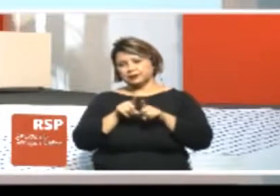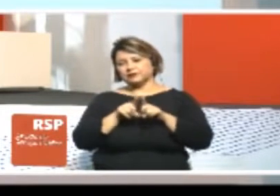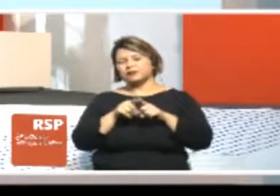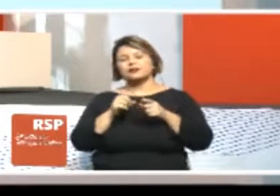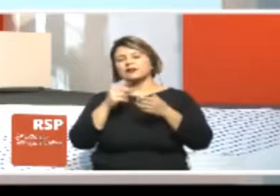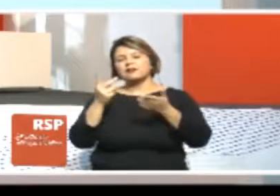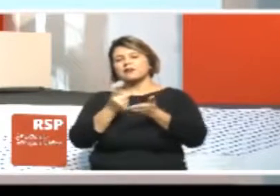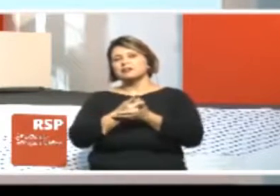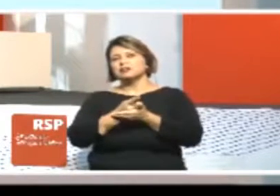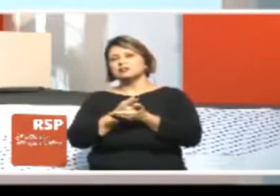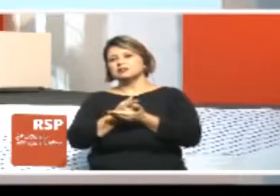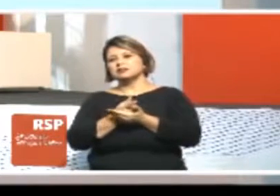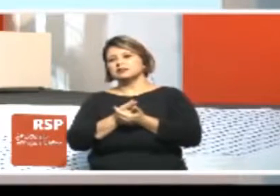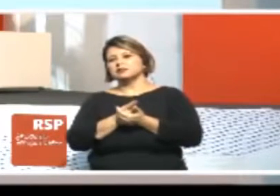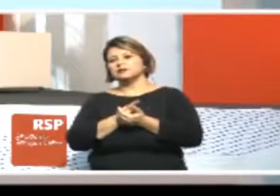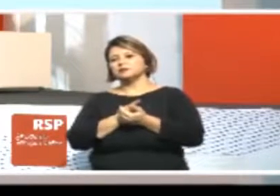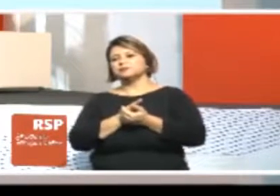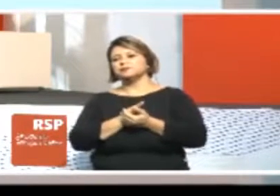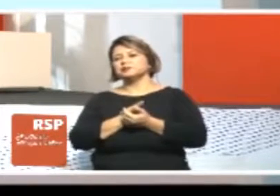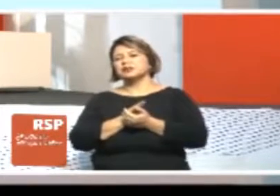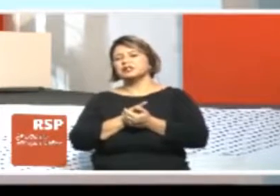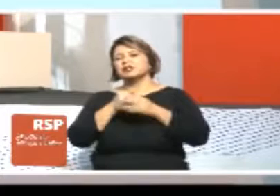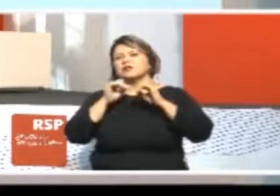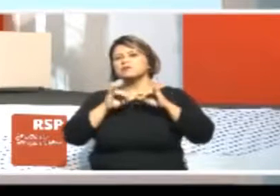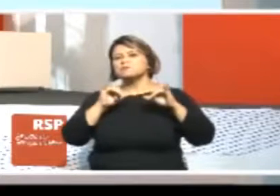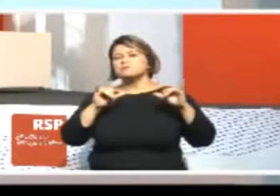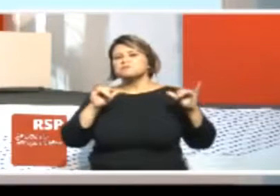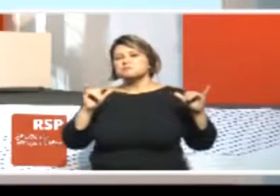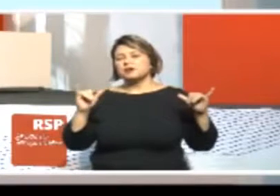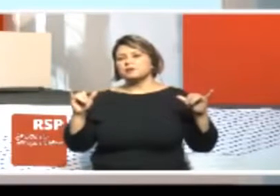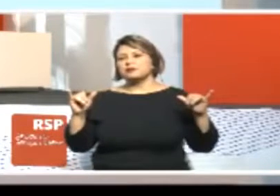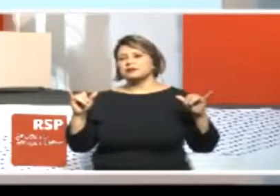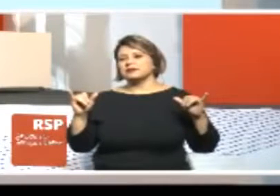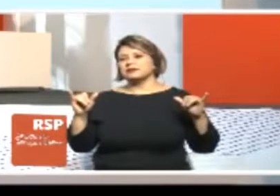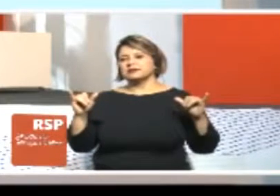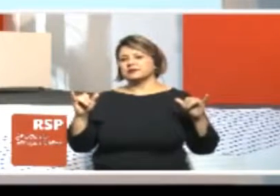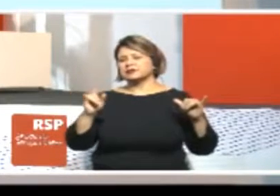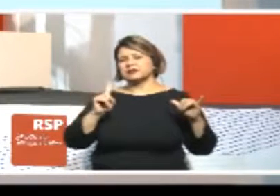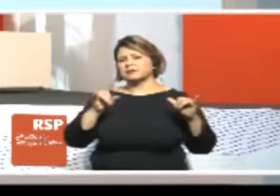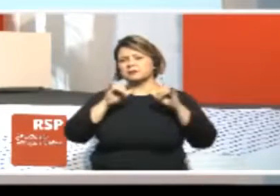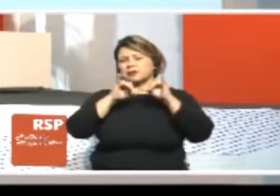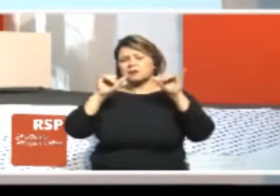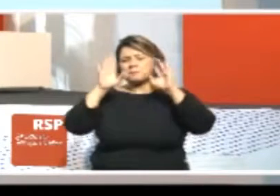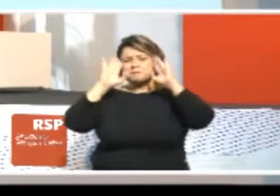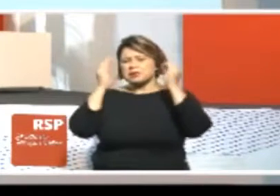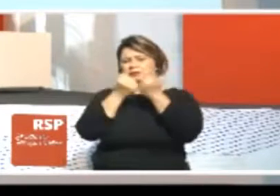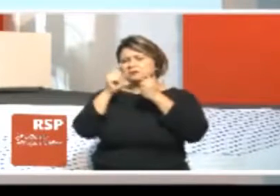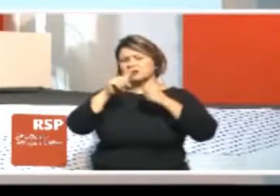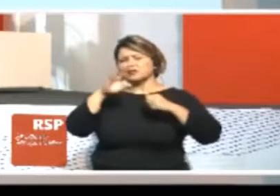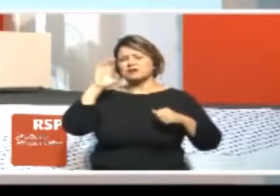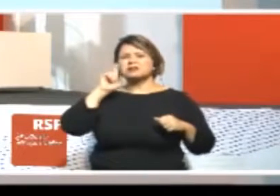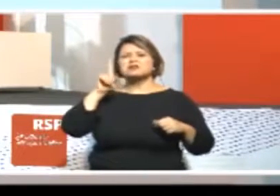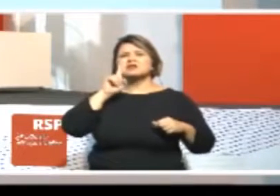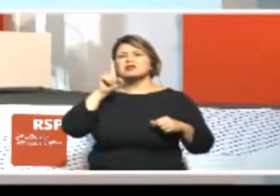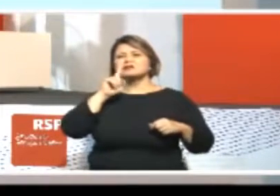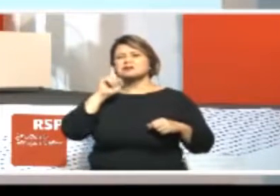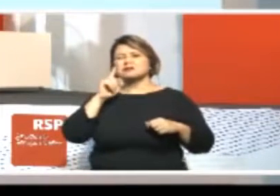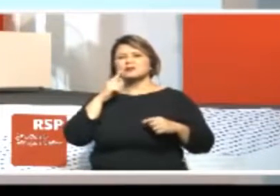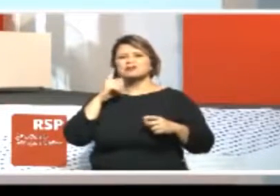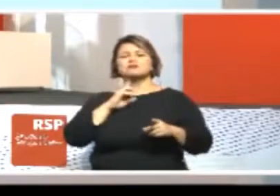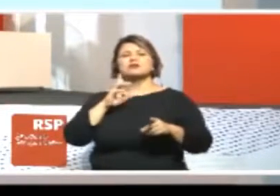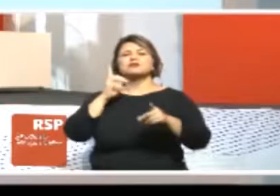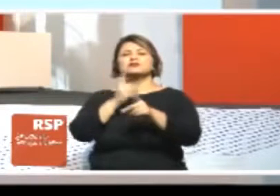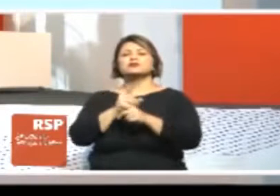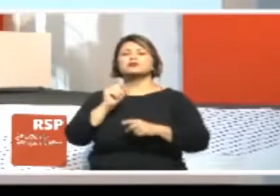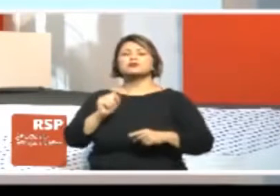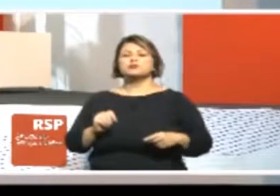en México, lo voy a publicar en Estados Unidos, pero en México no quieren que se publique esto, porque aquí fue donde encontré que en